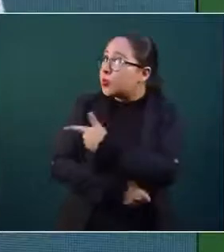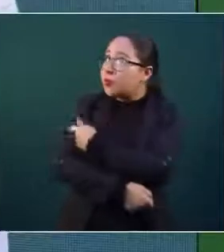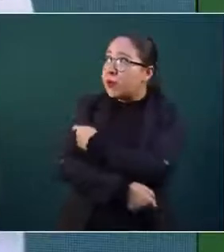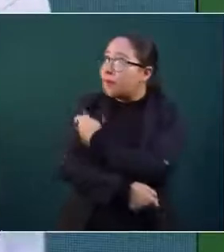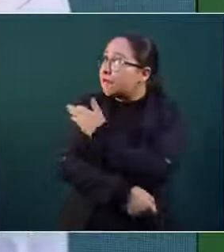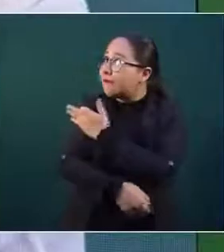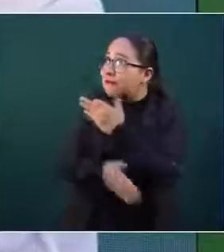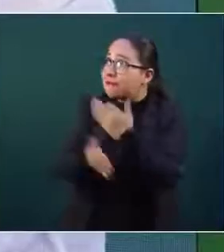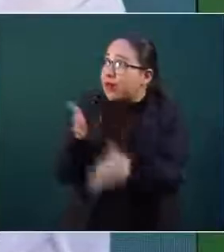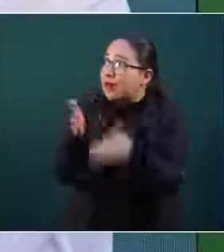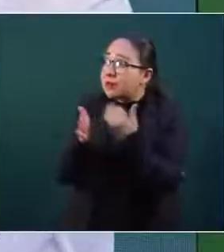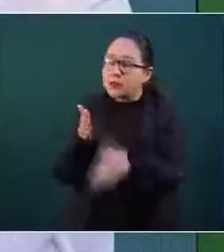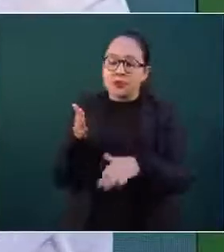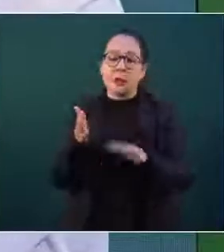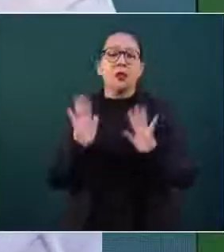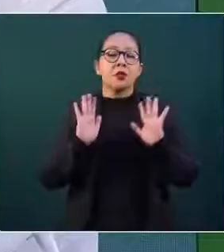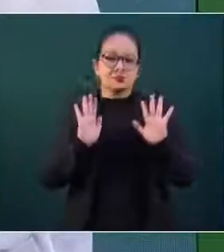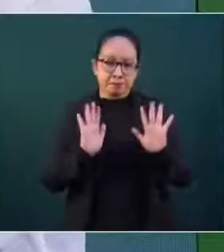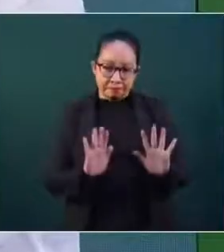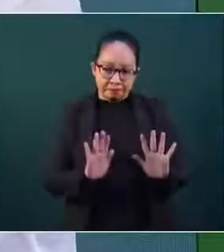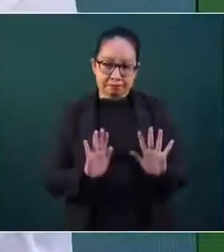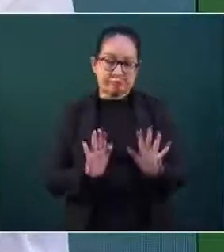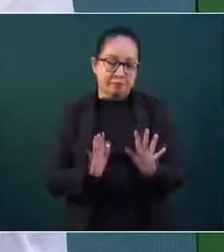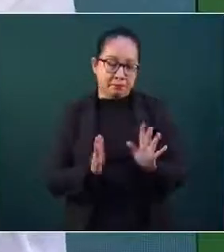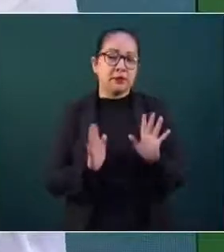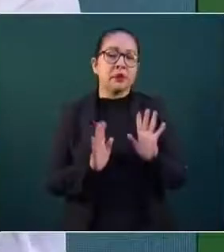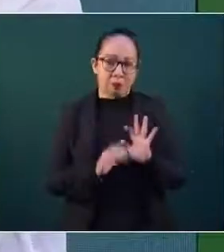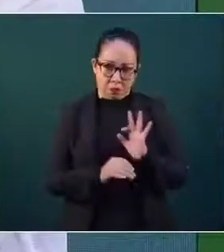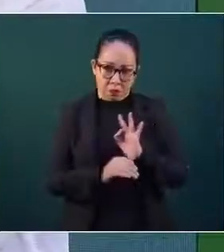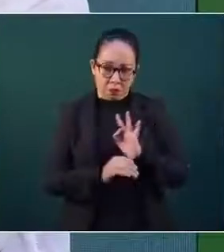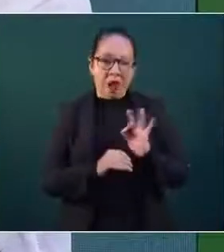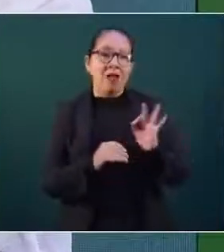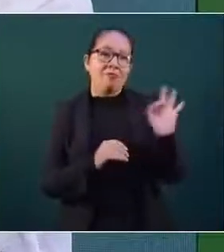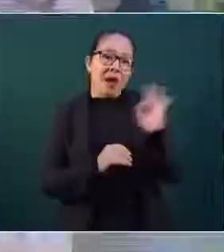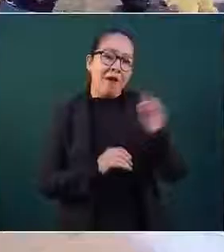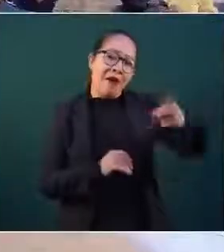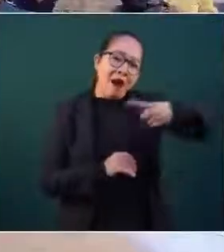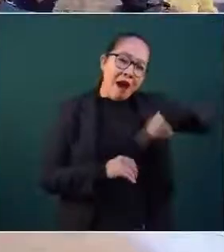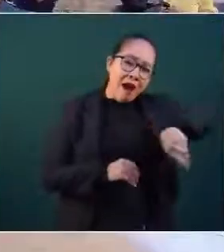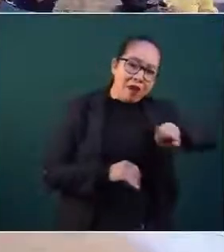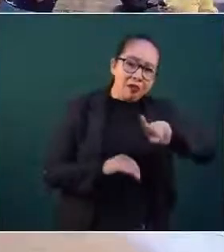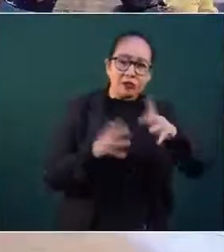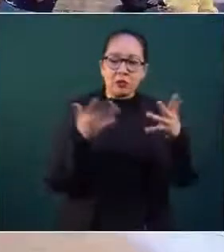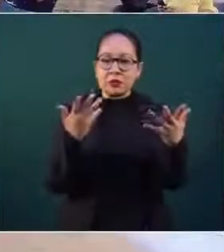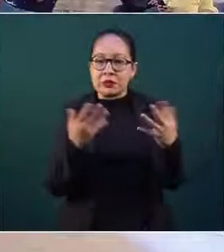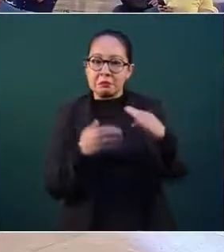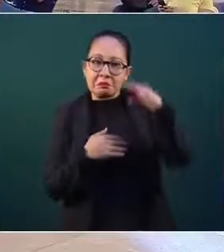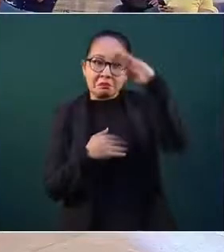Los que lo estaban pensando, que estaban desconfiados,